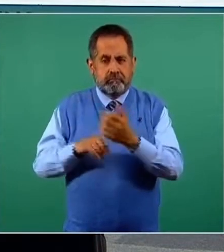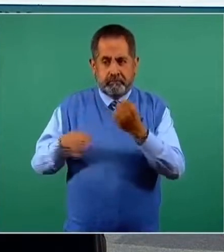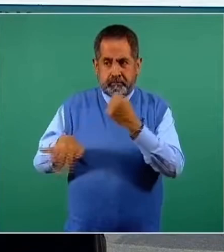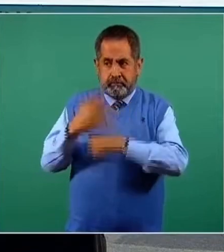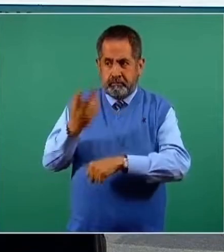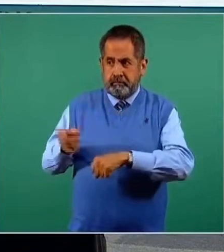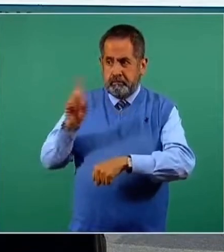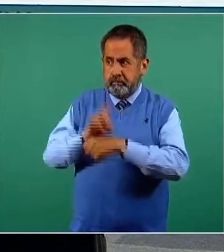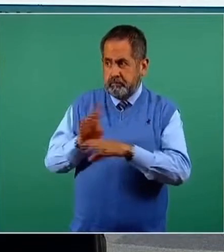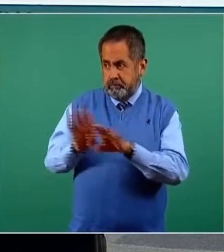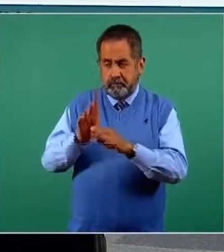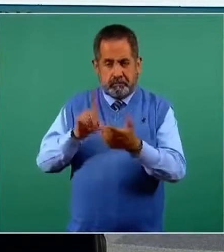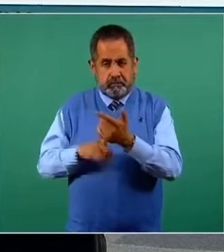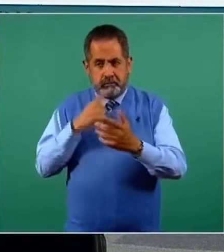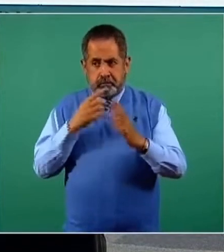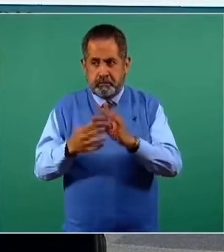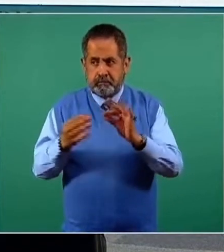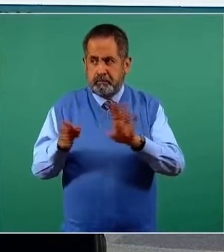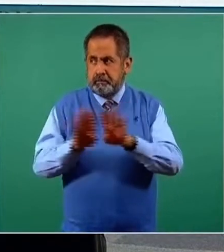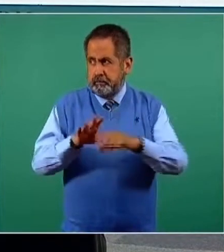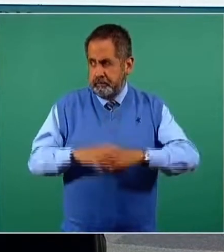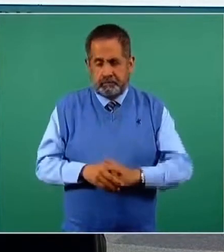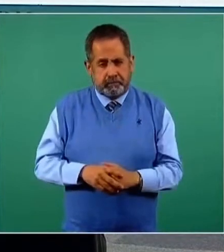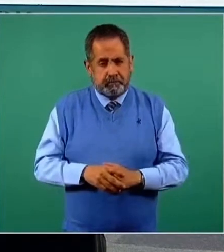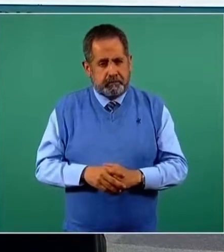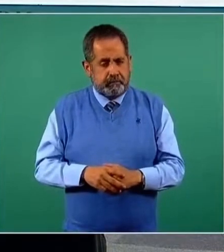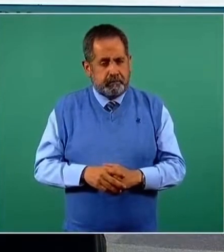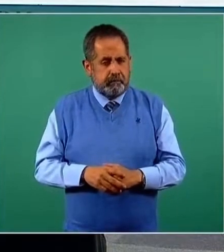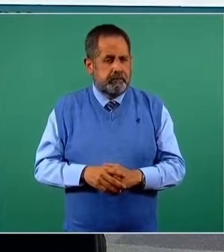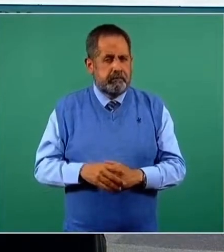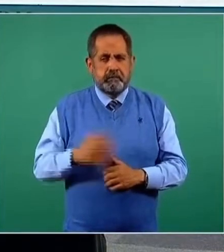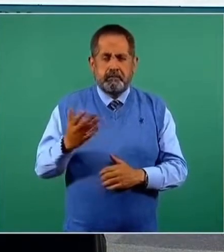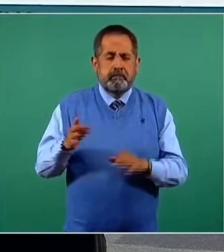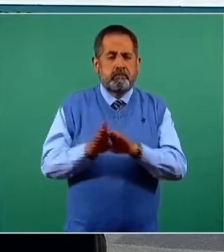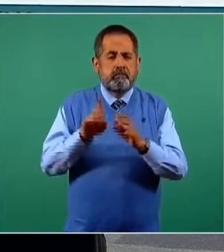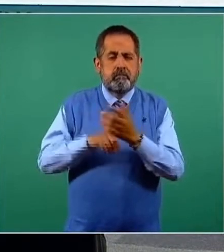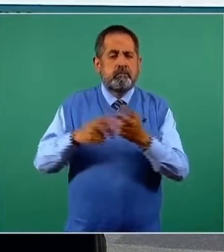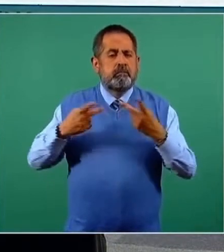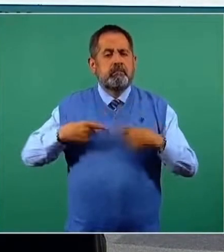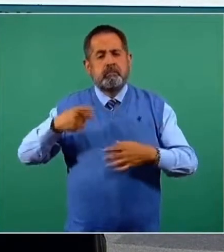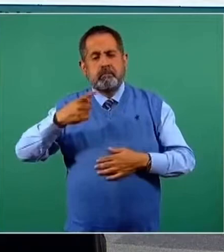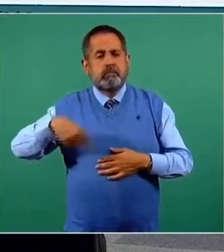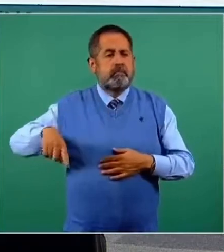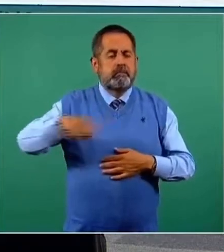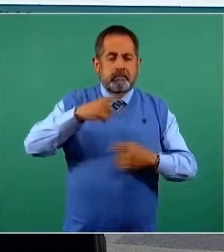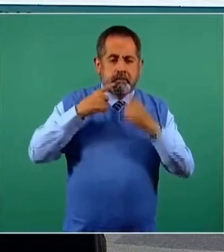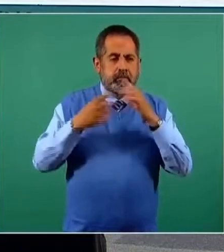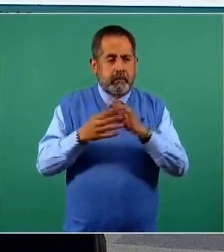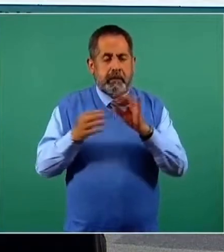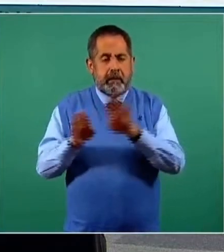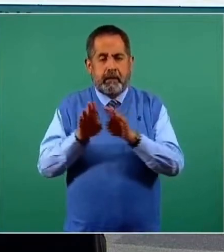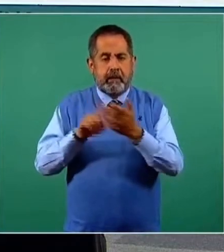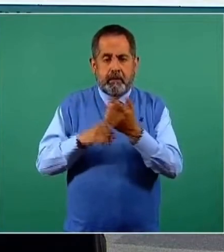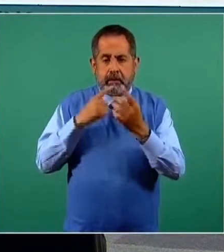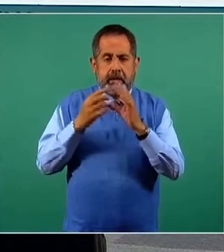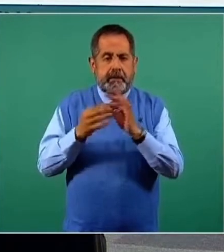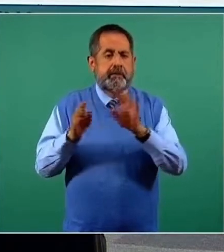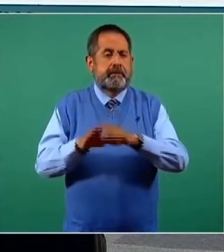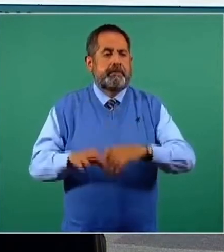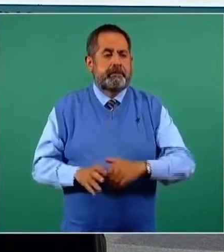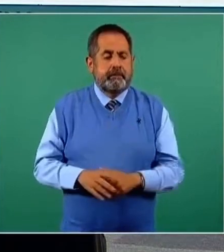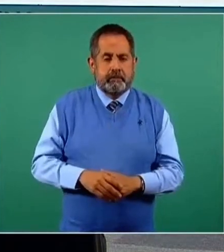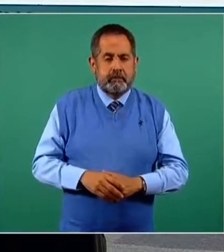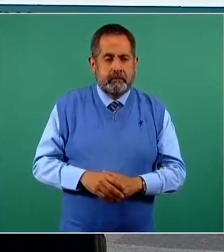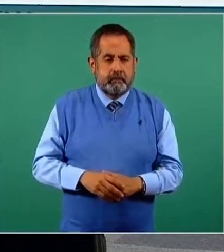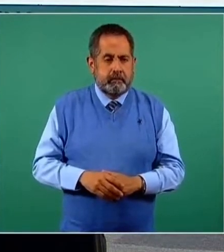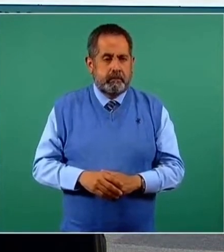días. Digamos que el otro grupo de personas, o estaremos hablando de más del 99% de personas, pues